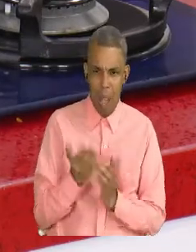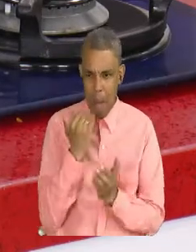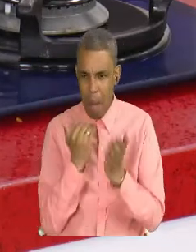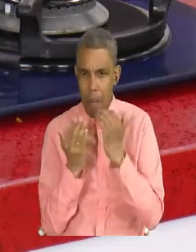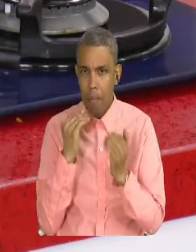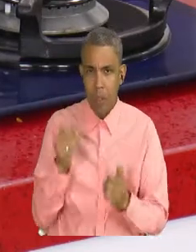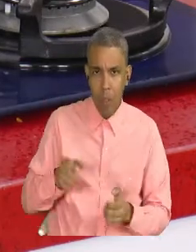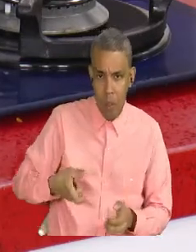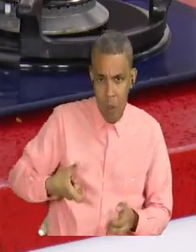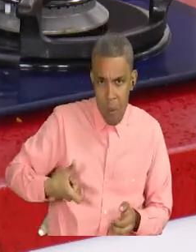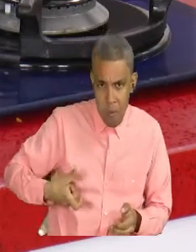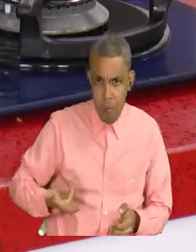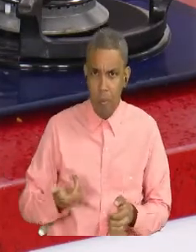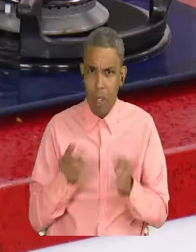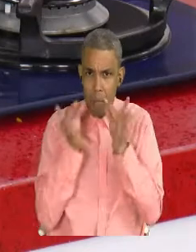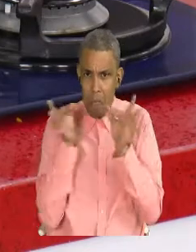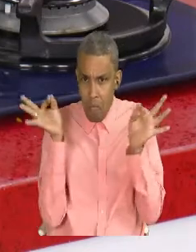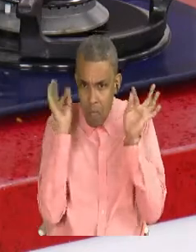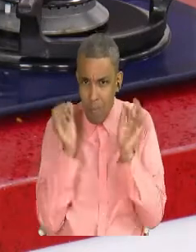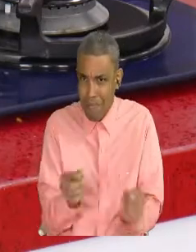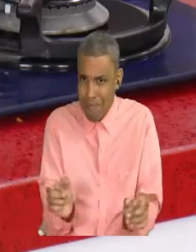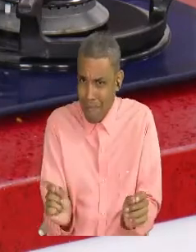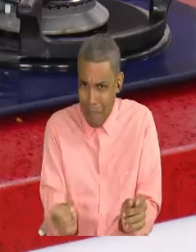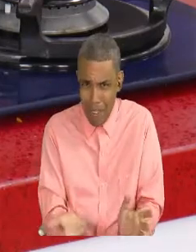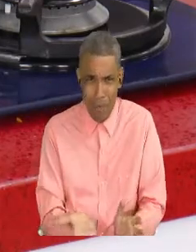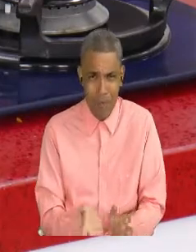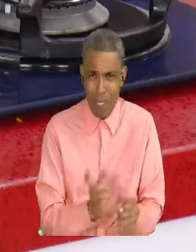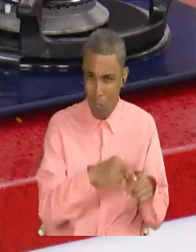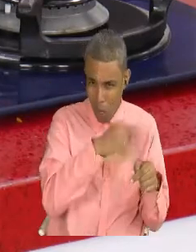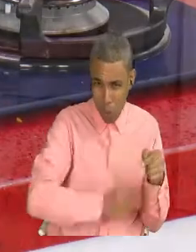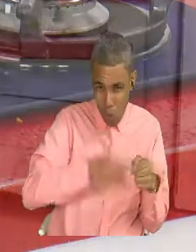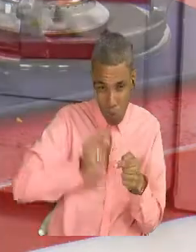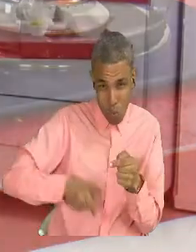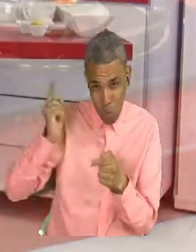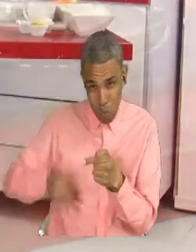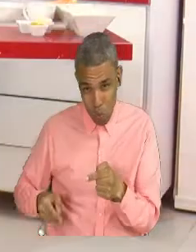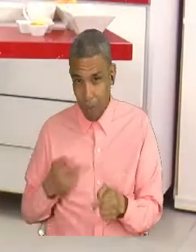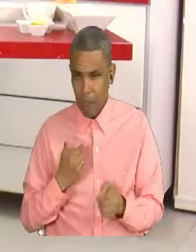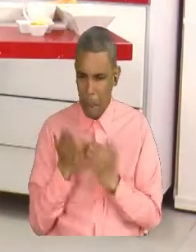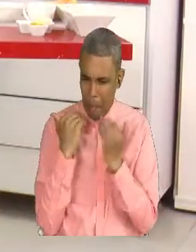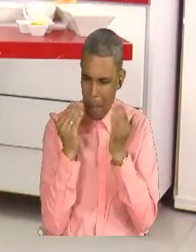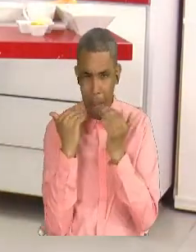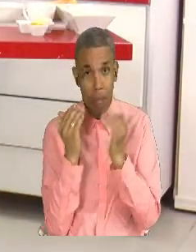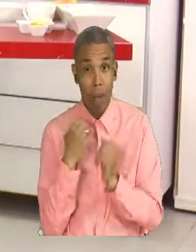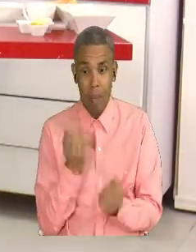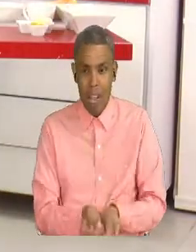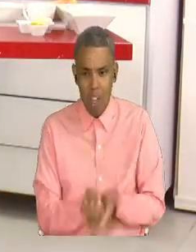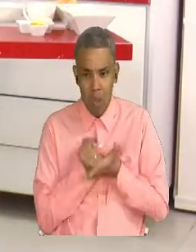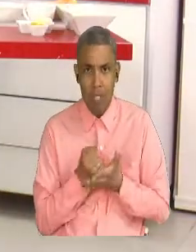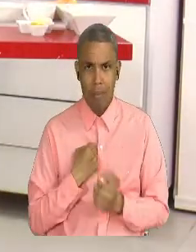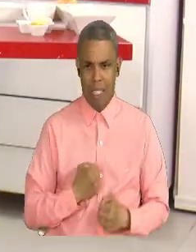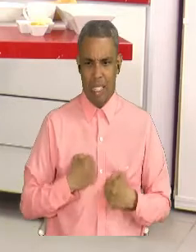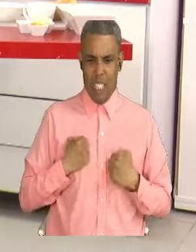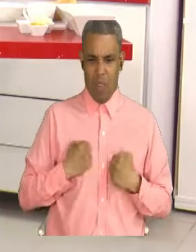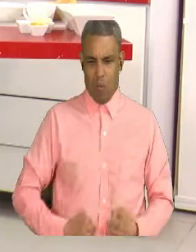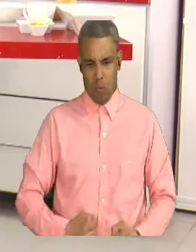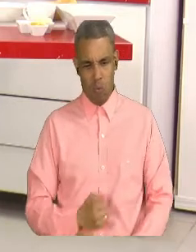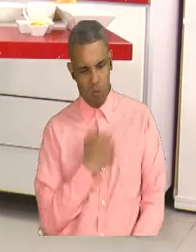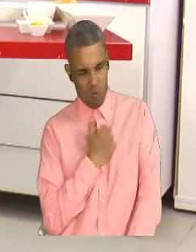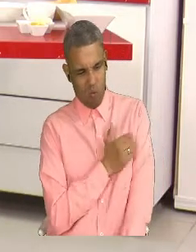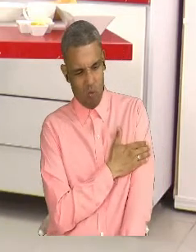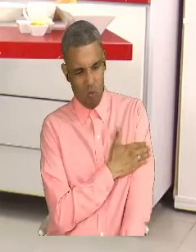es muy bueno para las personas y todo eso. Entonces es afrodisíaco. Bueno, acá tenemos nuestros camarones, que es lo primero que vamos a hacer.